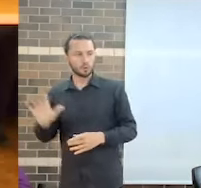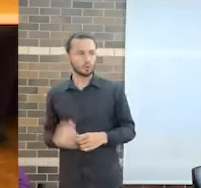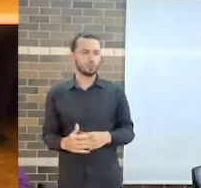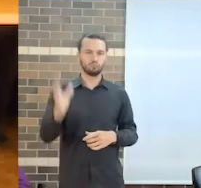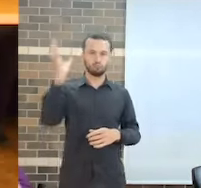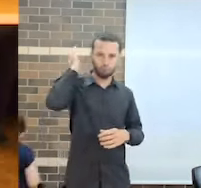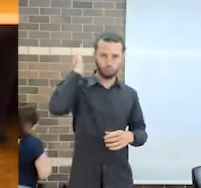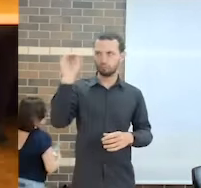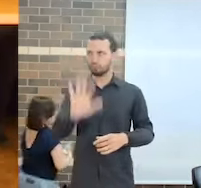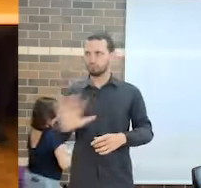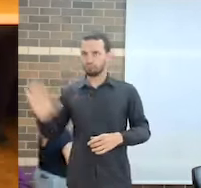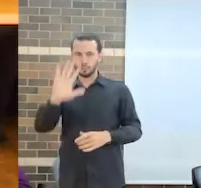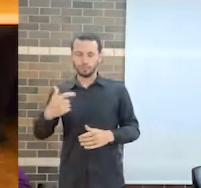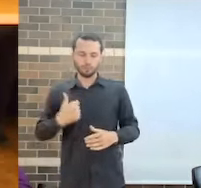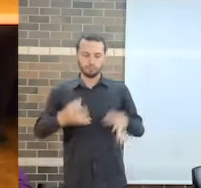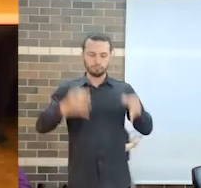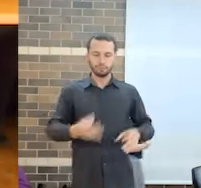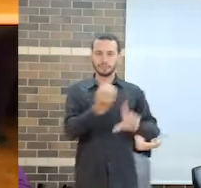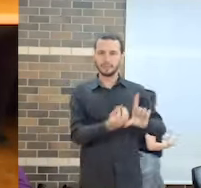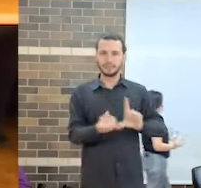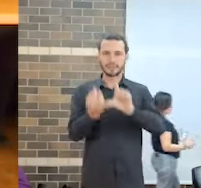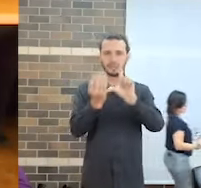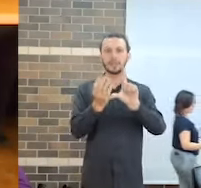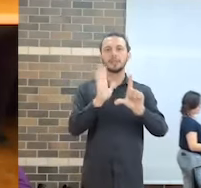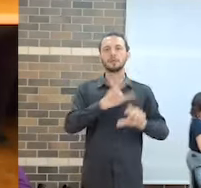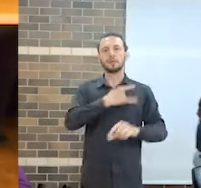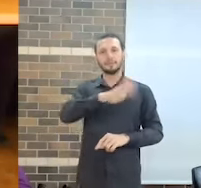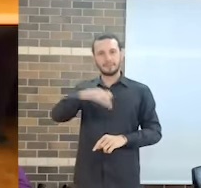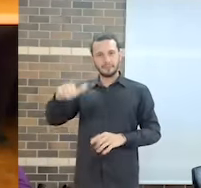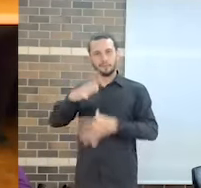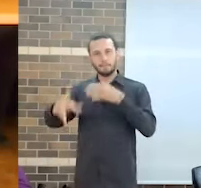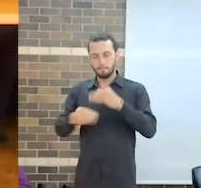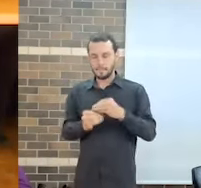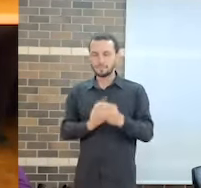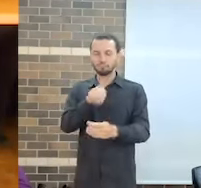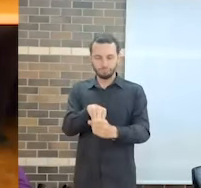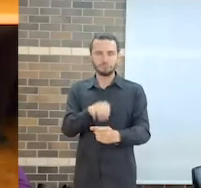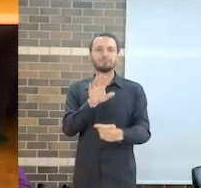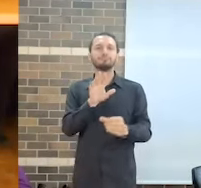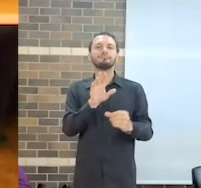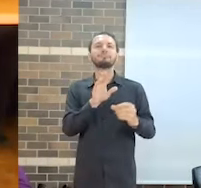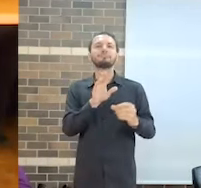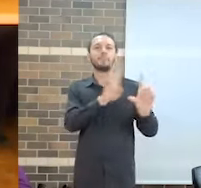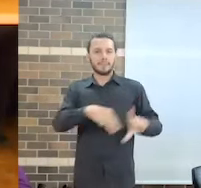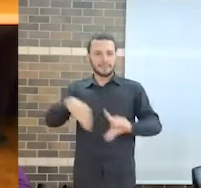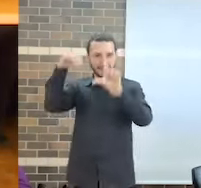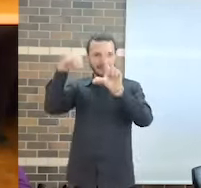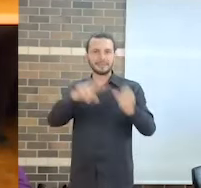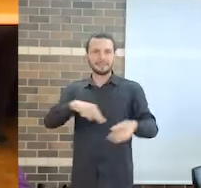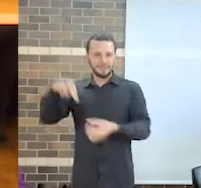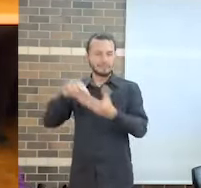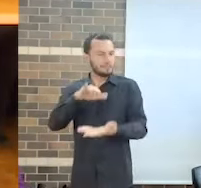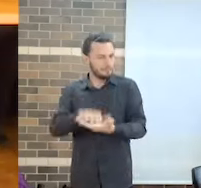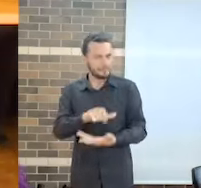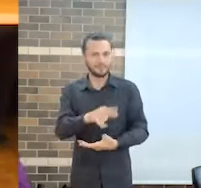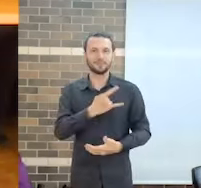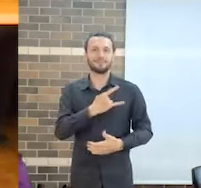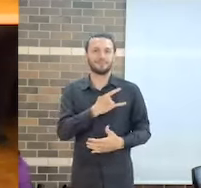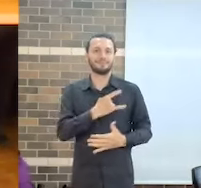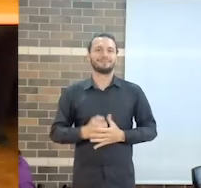Infantil de la Universidad de Antioquia. También hice la maestría en Educación en la universidad y he tenido